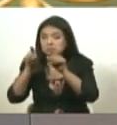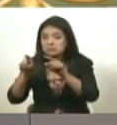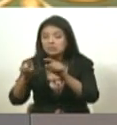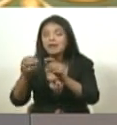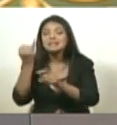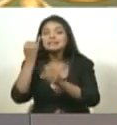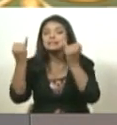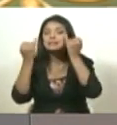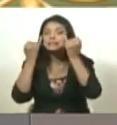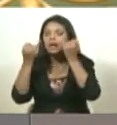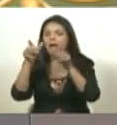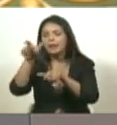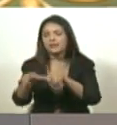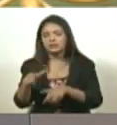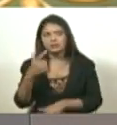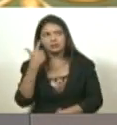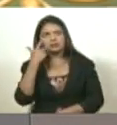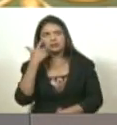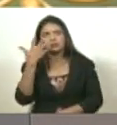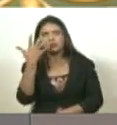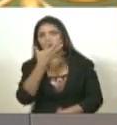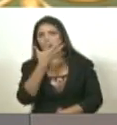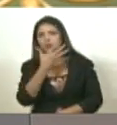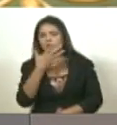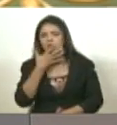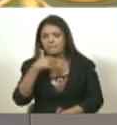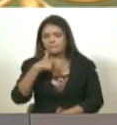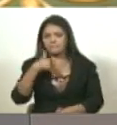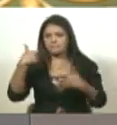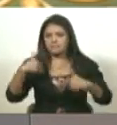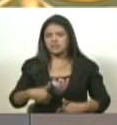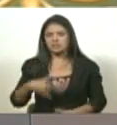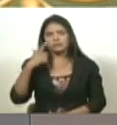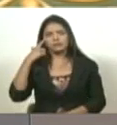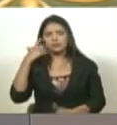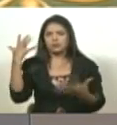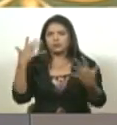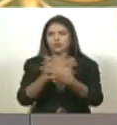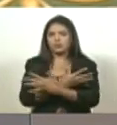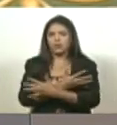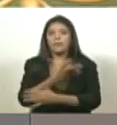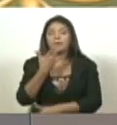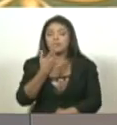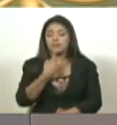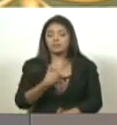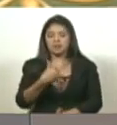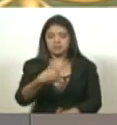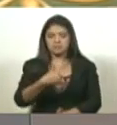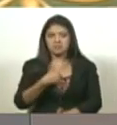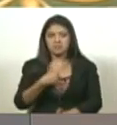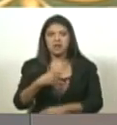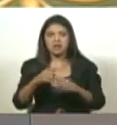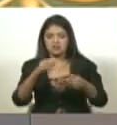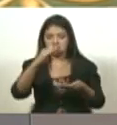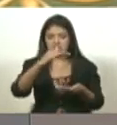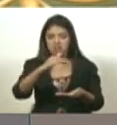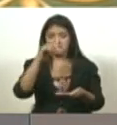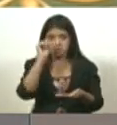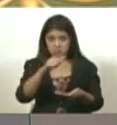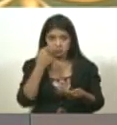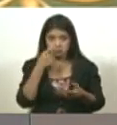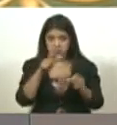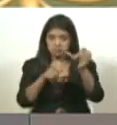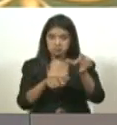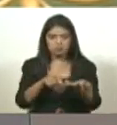a la persona dudar acerca de sus propias creencias. Es decir, usted me dice a mí, este vaso que está aquí,